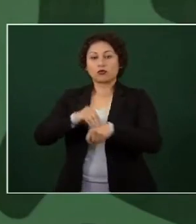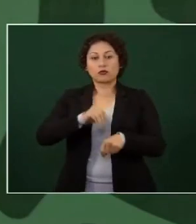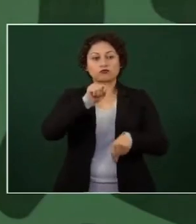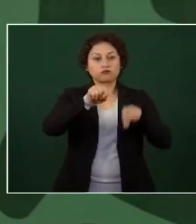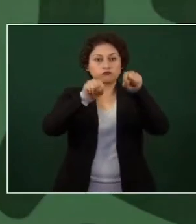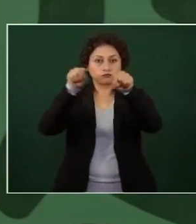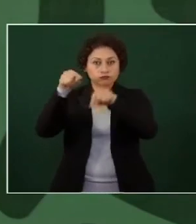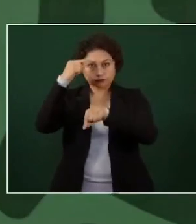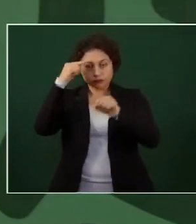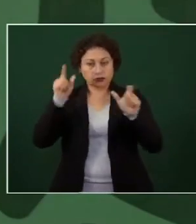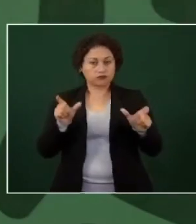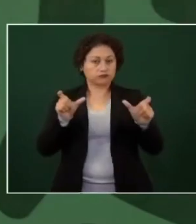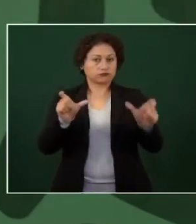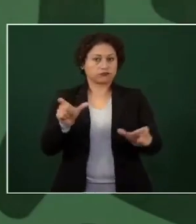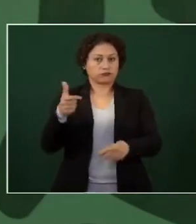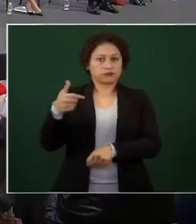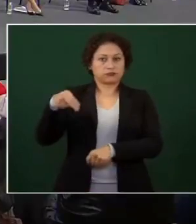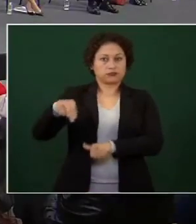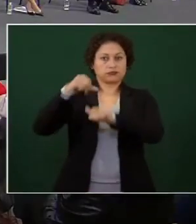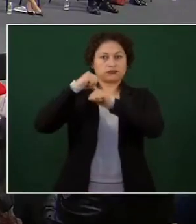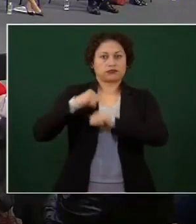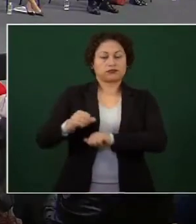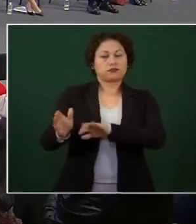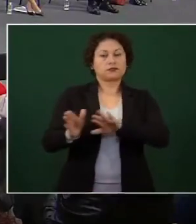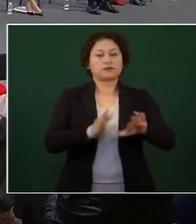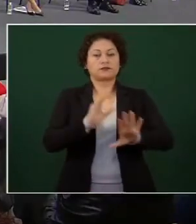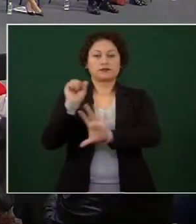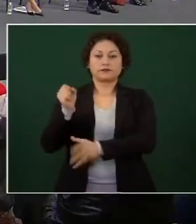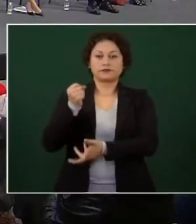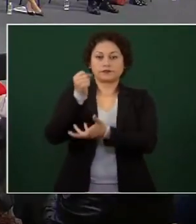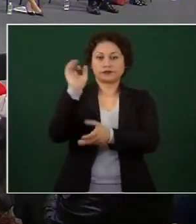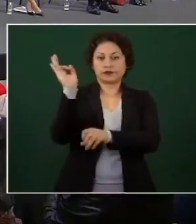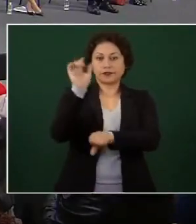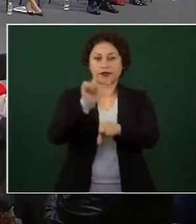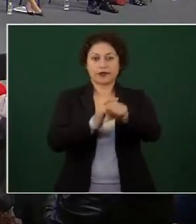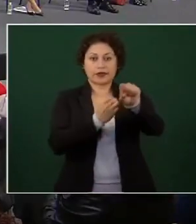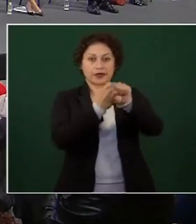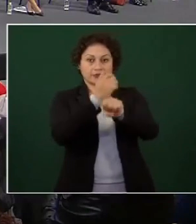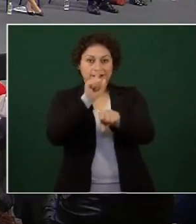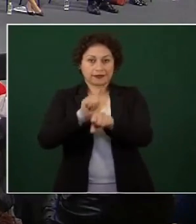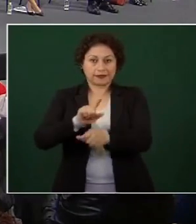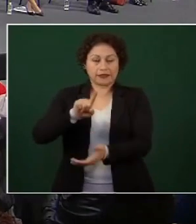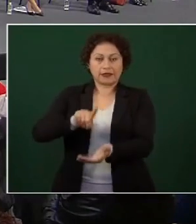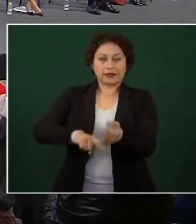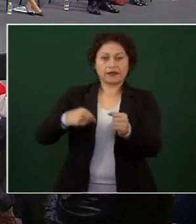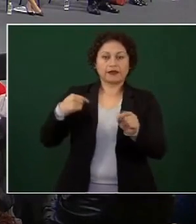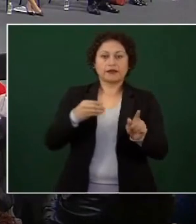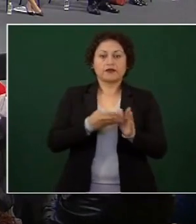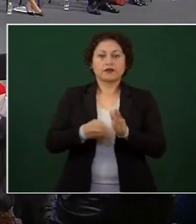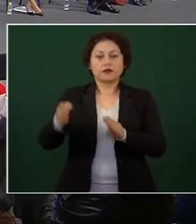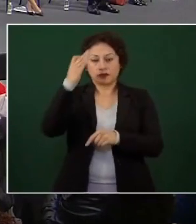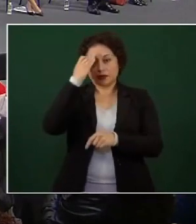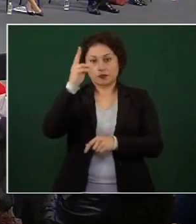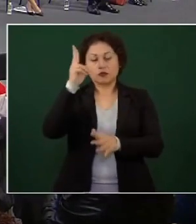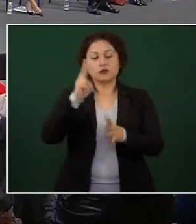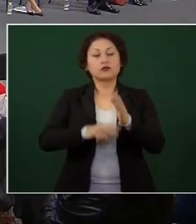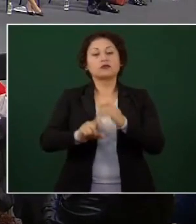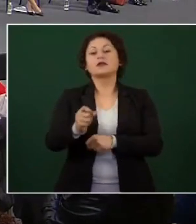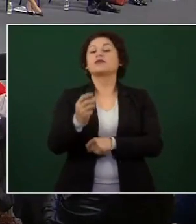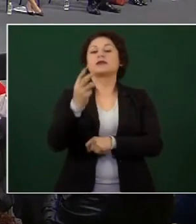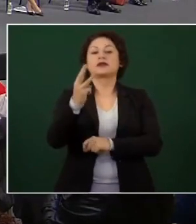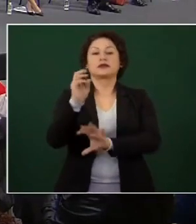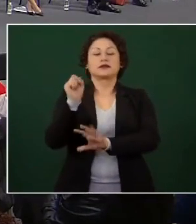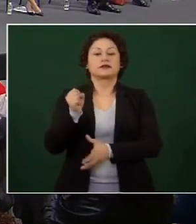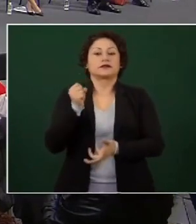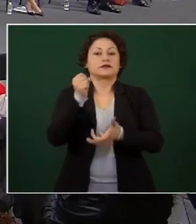cuanto a asignación de recursos federales y estatales en materia de seguridad pública, en el 2023 el Fondo de Aportaciones